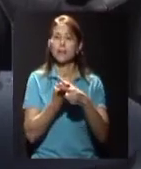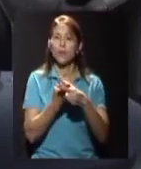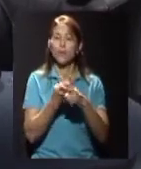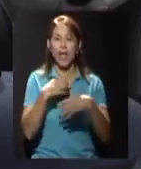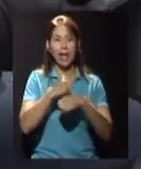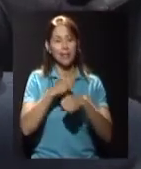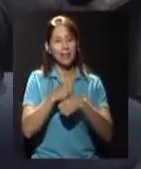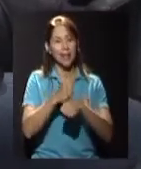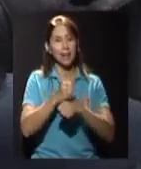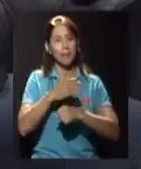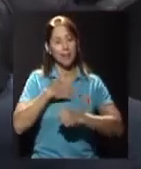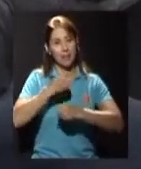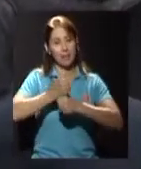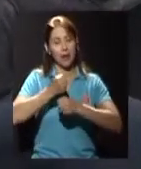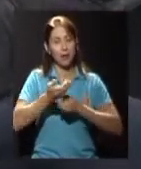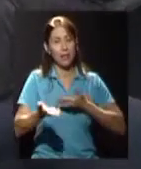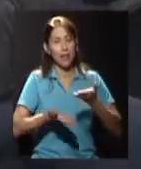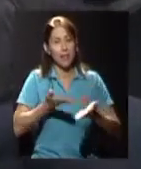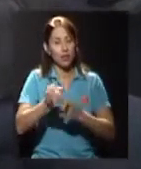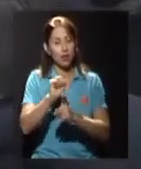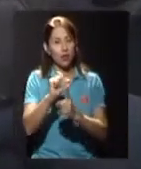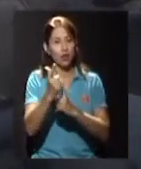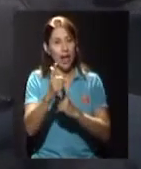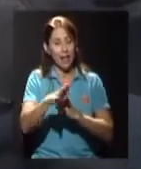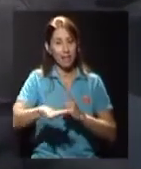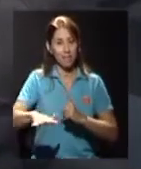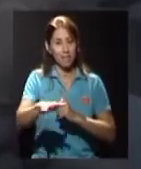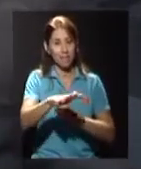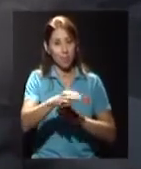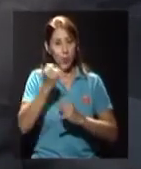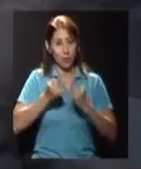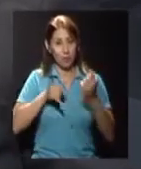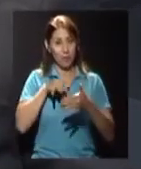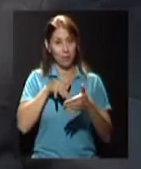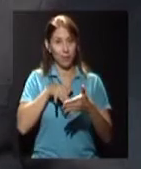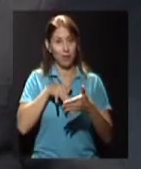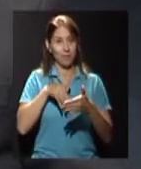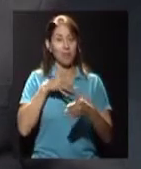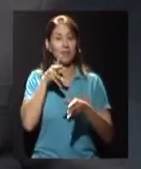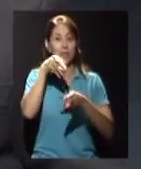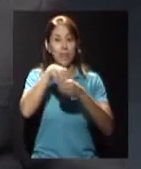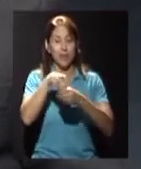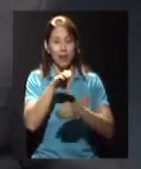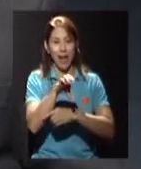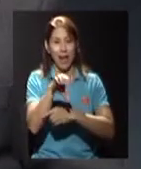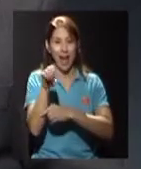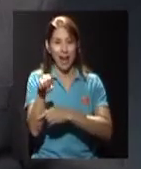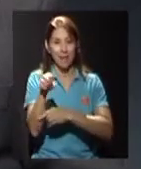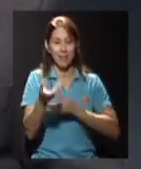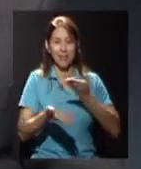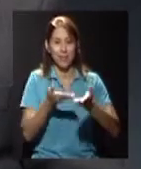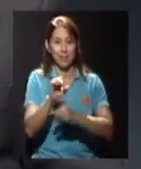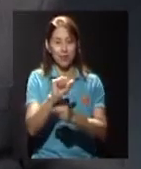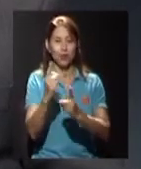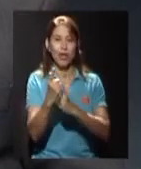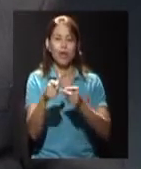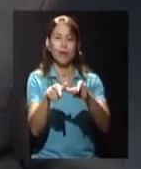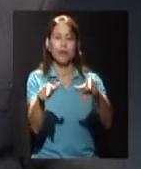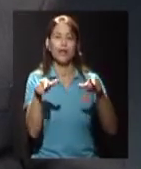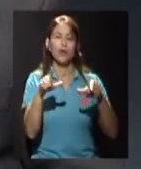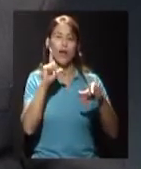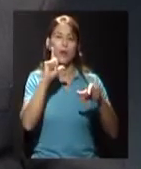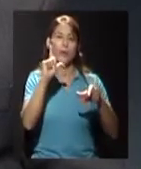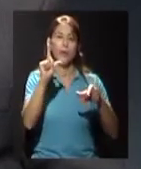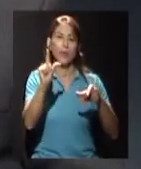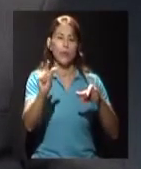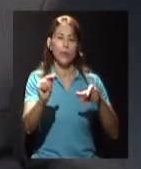social en una zona el servicio social dentro de la caja en una zona rural que